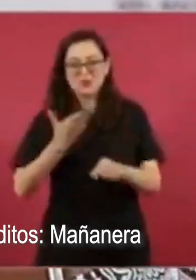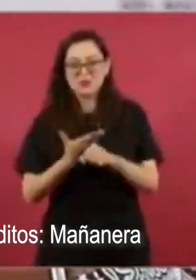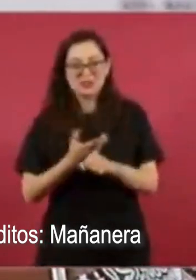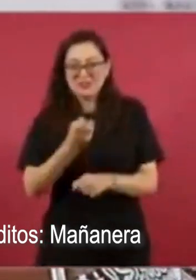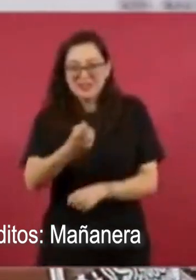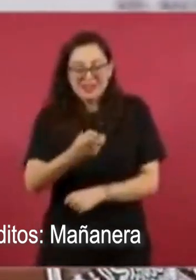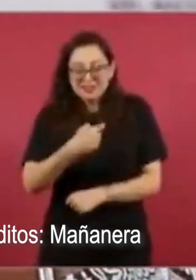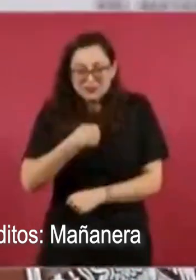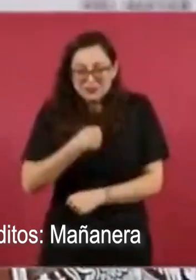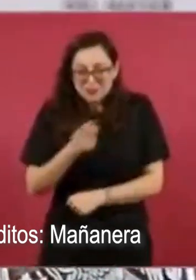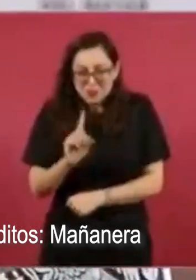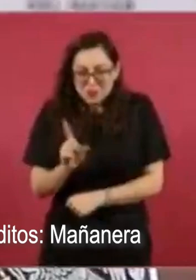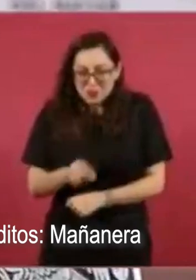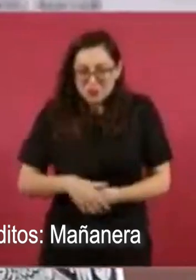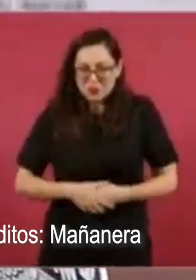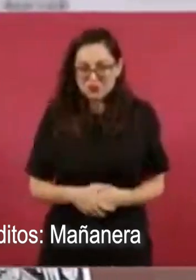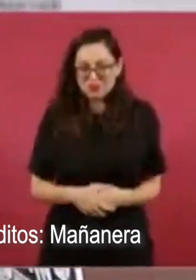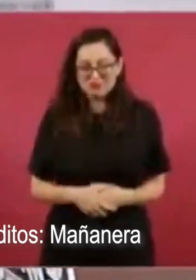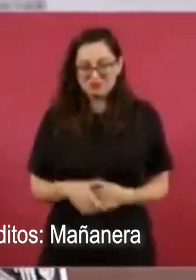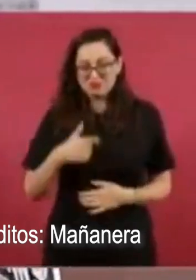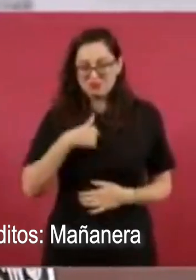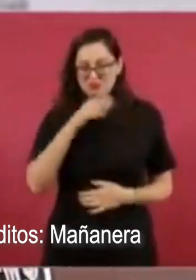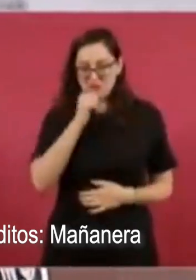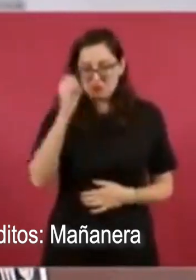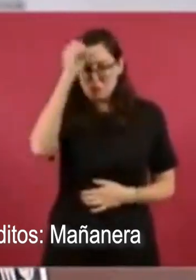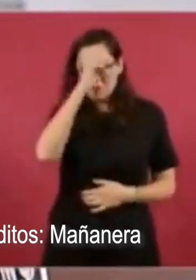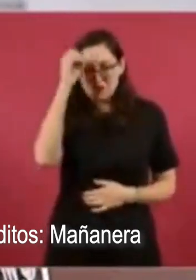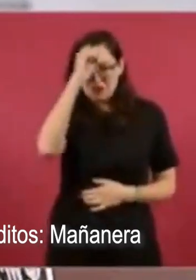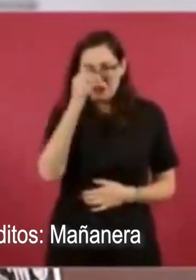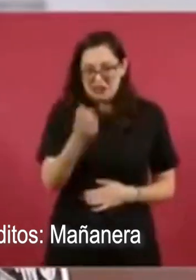opinar en este asunto. Bien. Así,